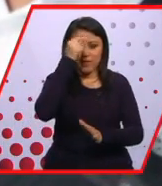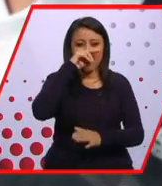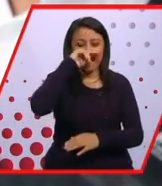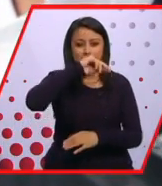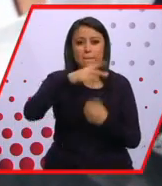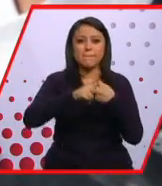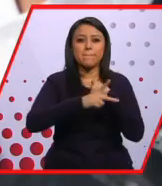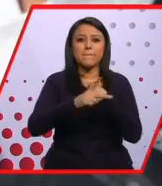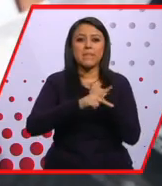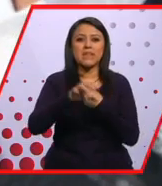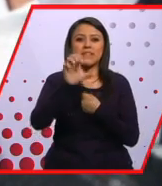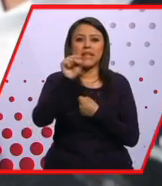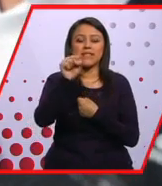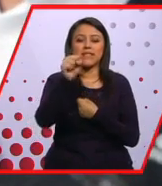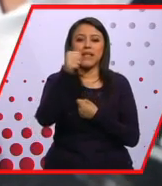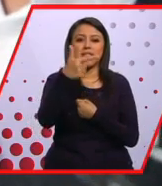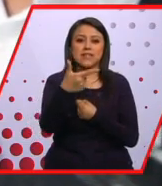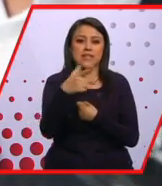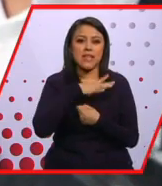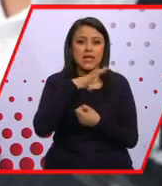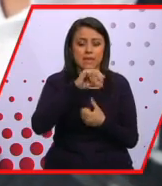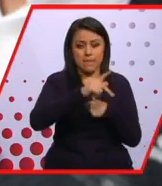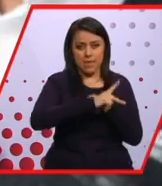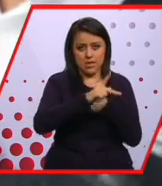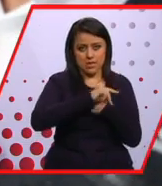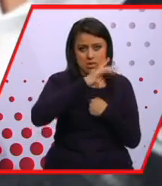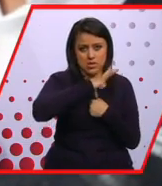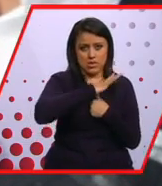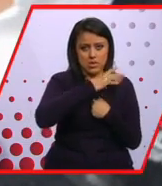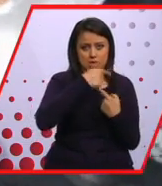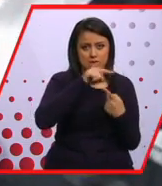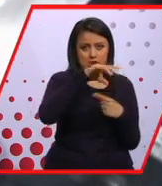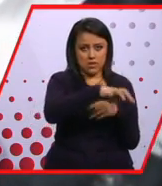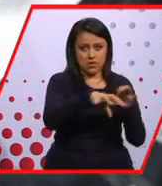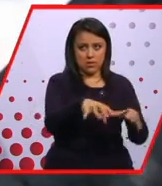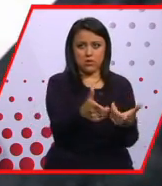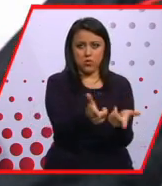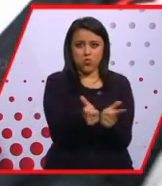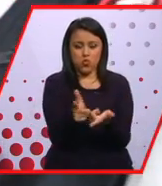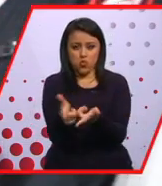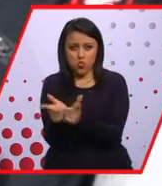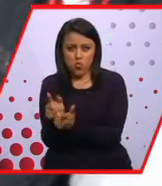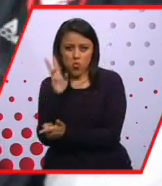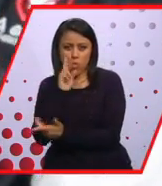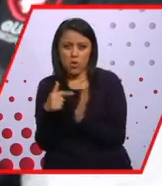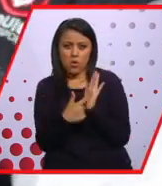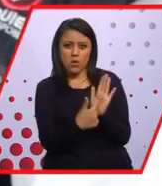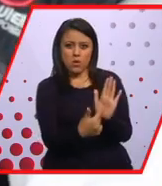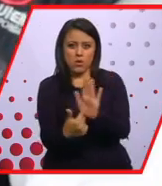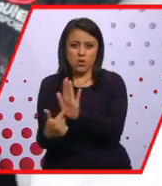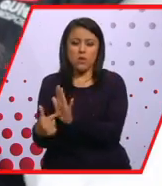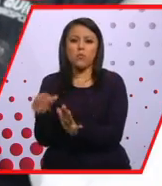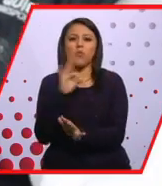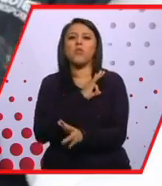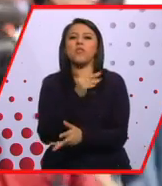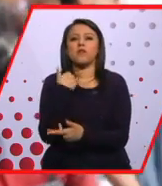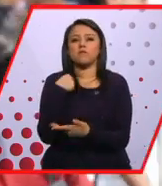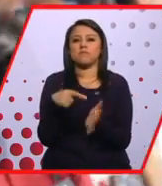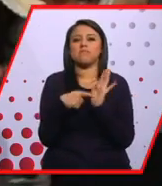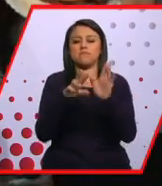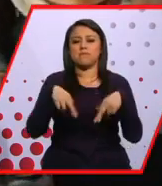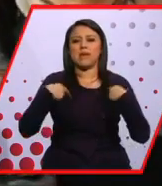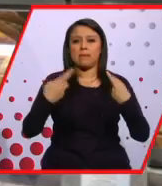tiene 67 etnias que vienen representadas en diversos grupos y todas las piezas que ves aquí son piezas que los representan.